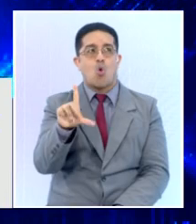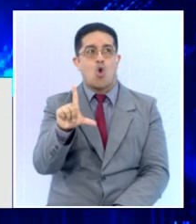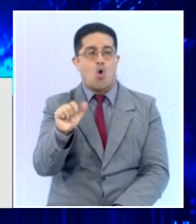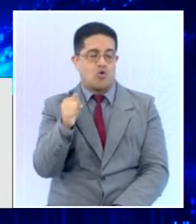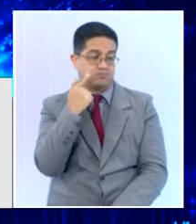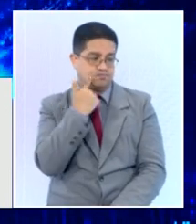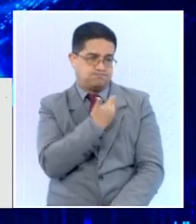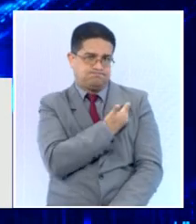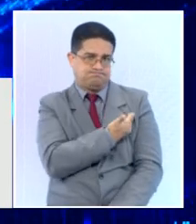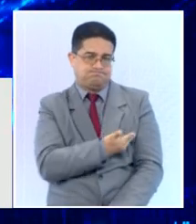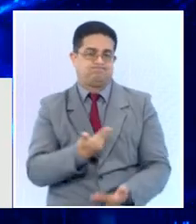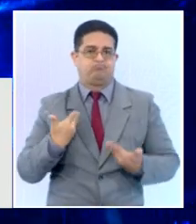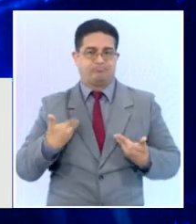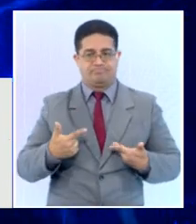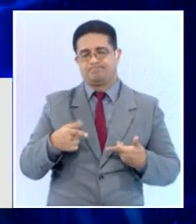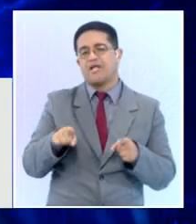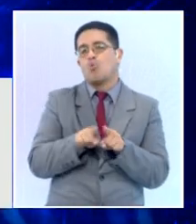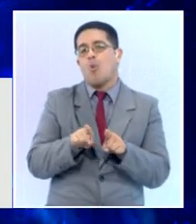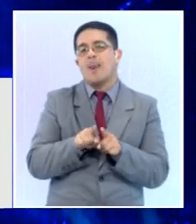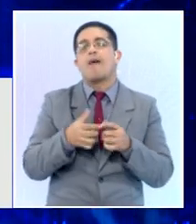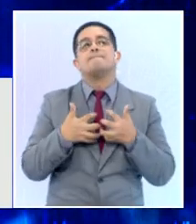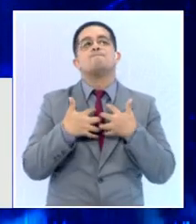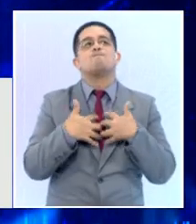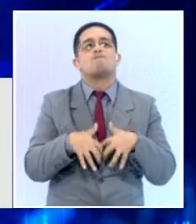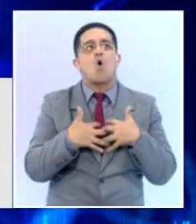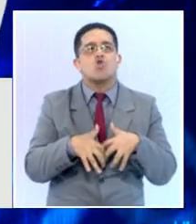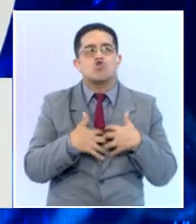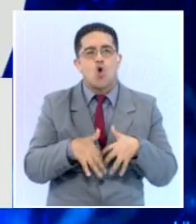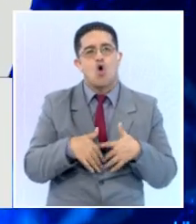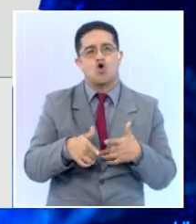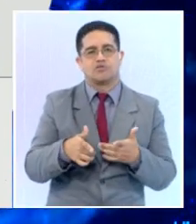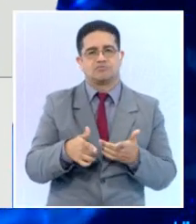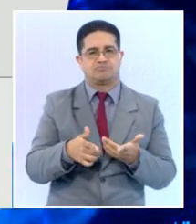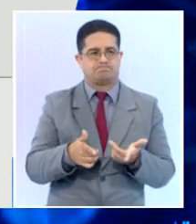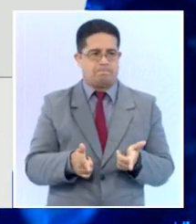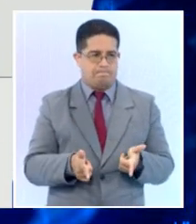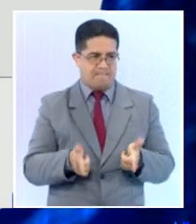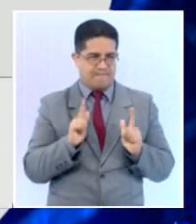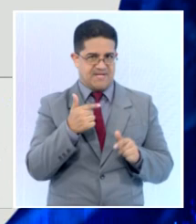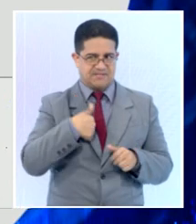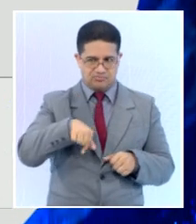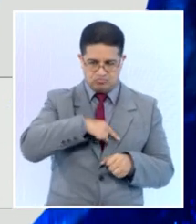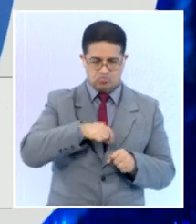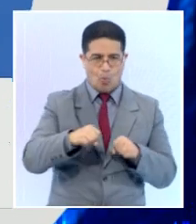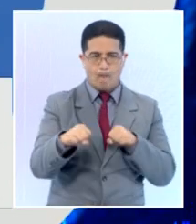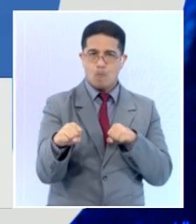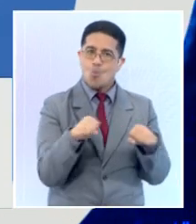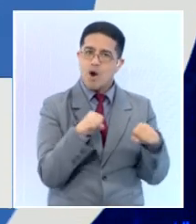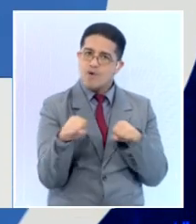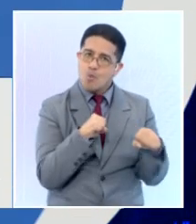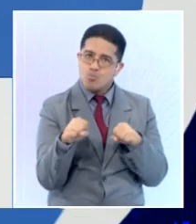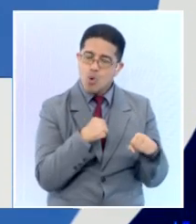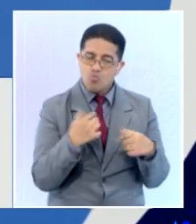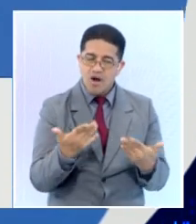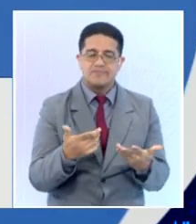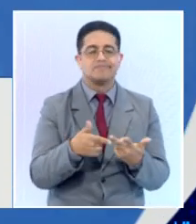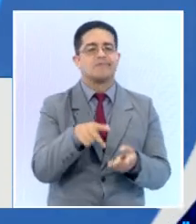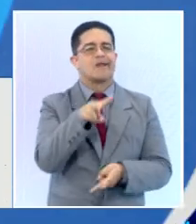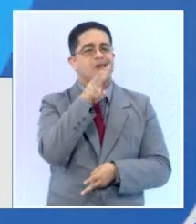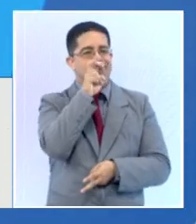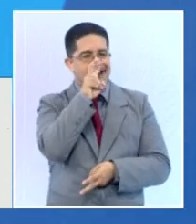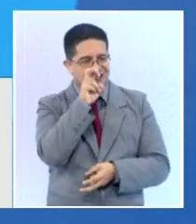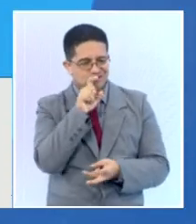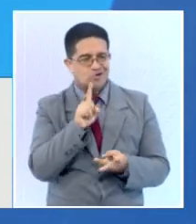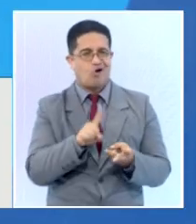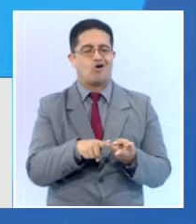músculo esquelético es un motor que nos permite no solo funcionar en la movilidad en la respiración